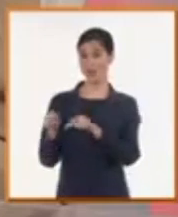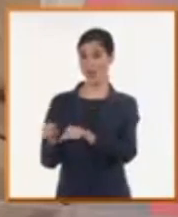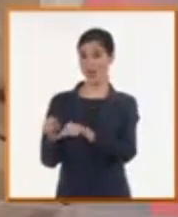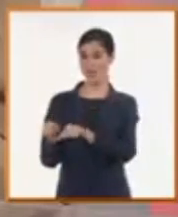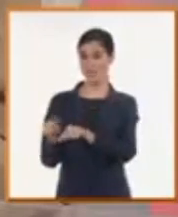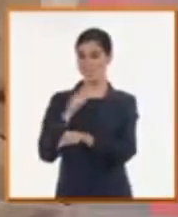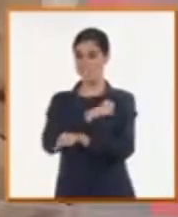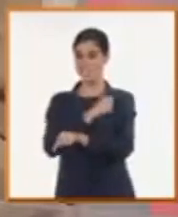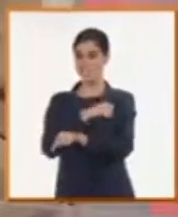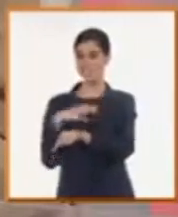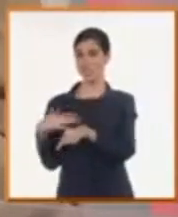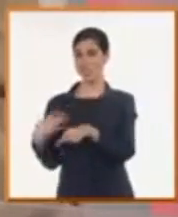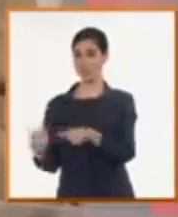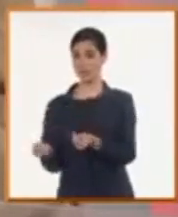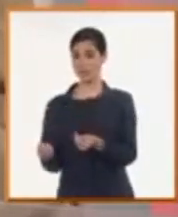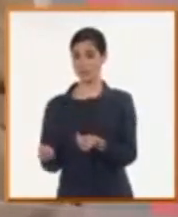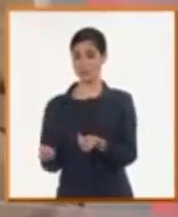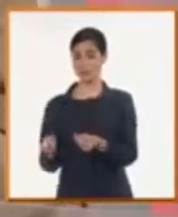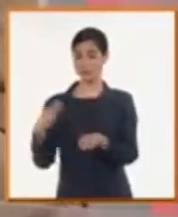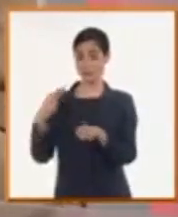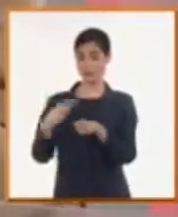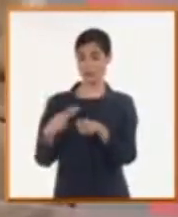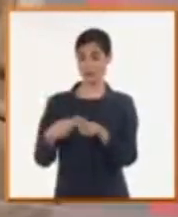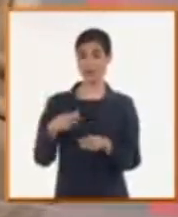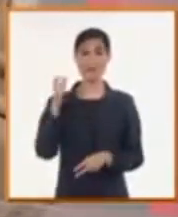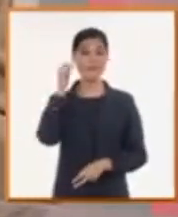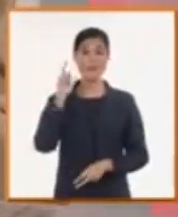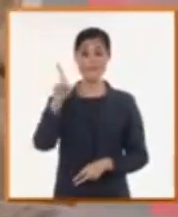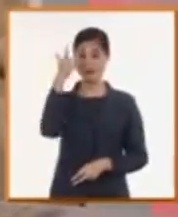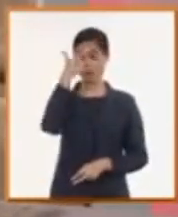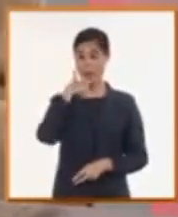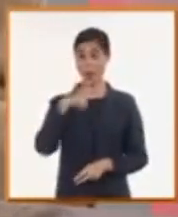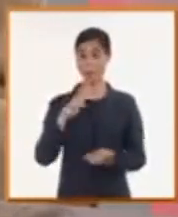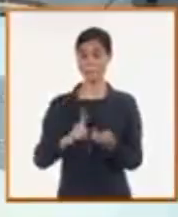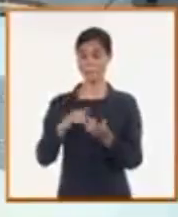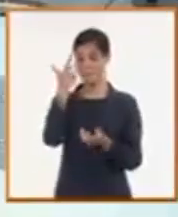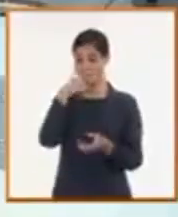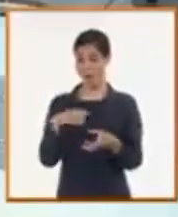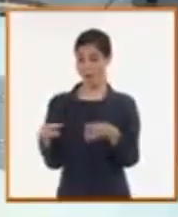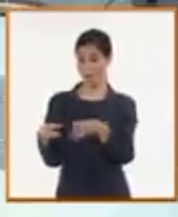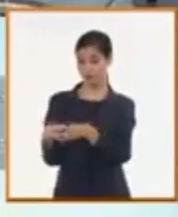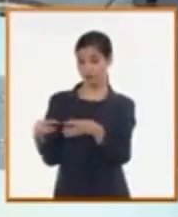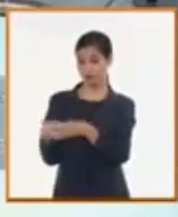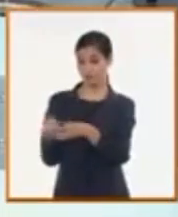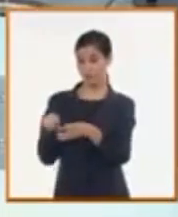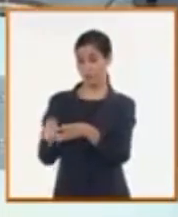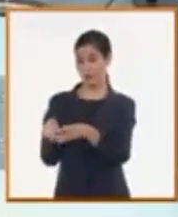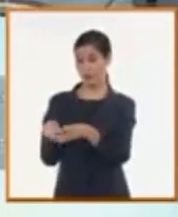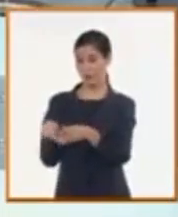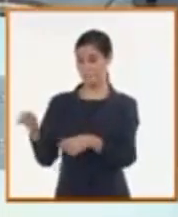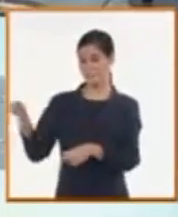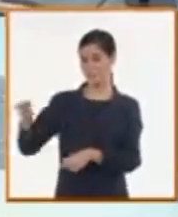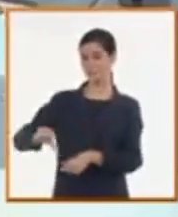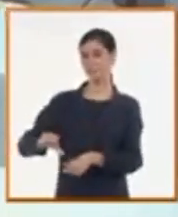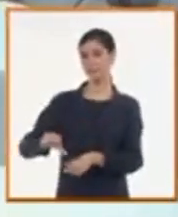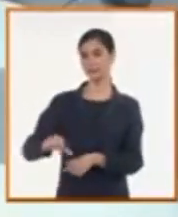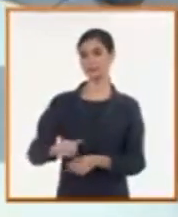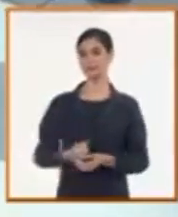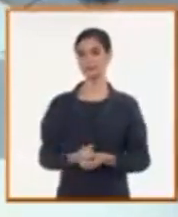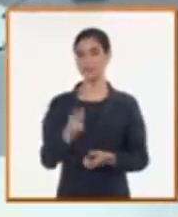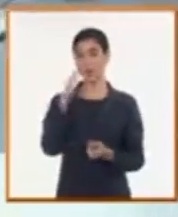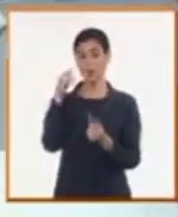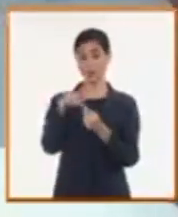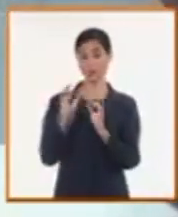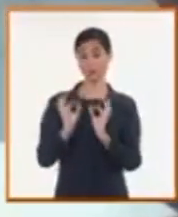Ellos fueron perdiendo mucha fuerza, muchos recursos, y llegaron hasta un momento en que el gobierno propiamente de Angola,